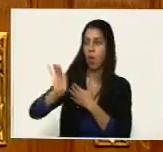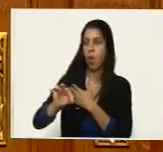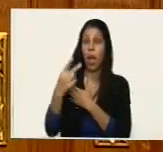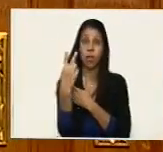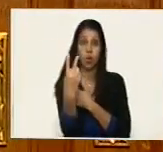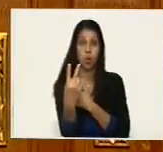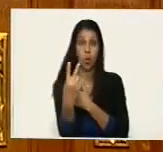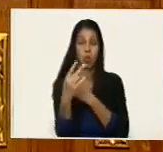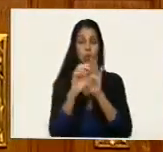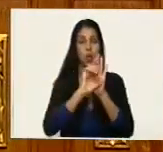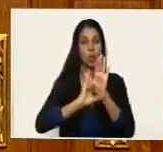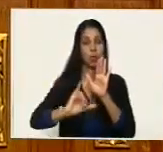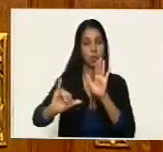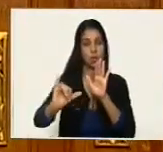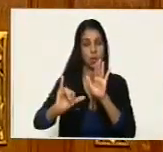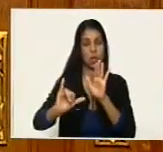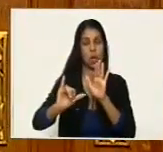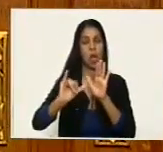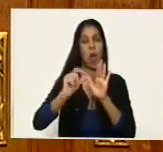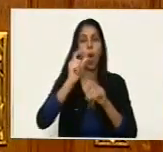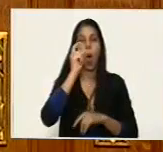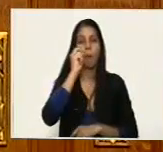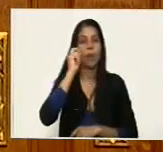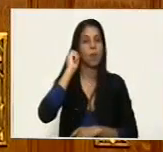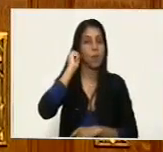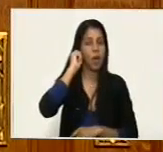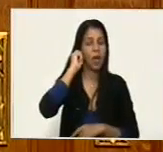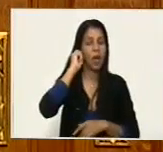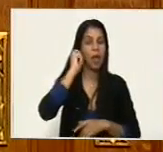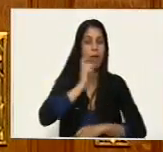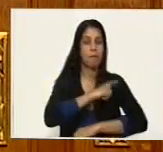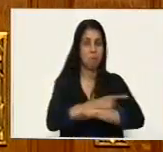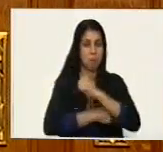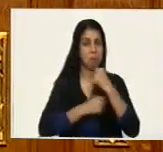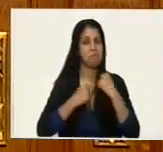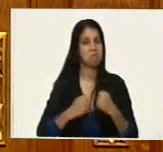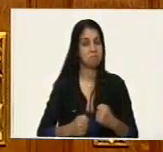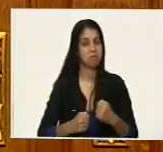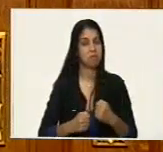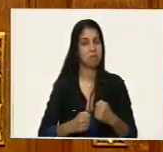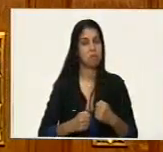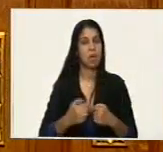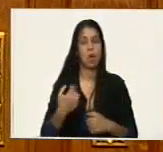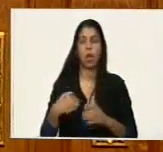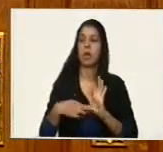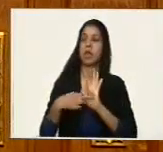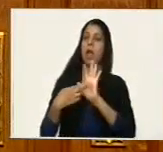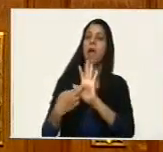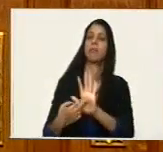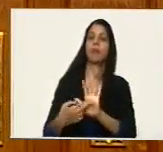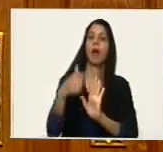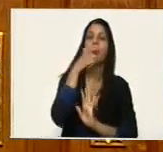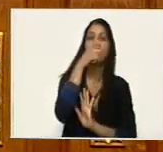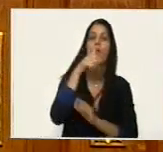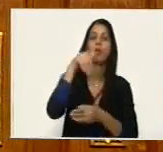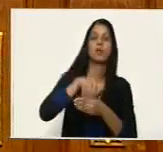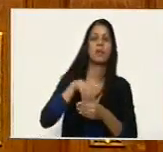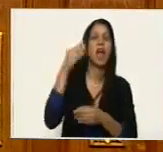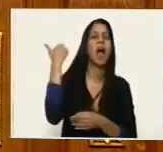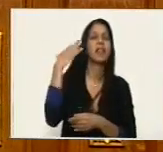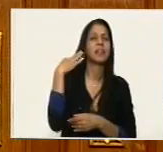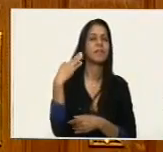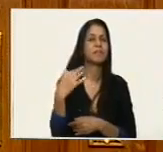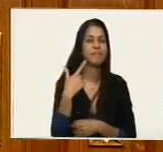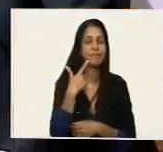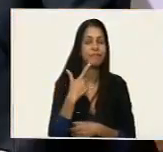constituyentes, hombres valiosos, elegidos por un pueblo, voceros de un pueblo, que van a esa comisión